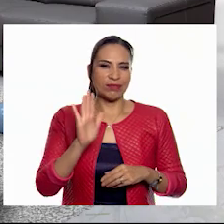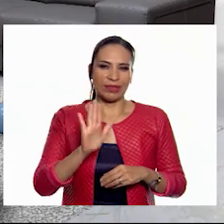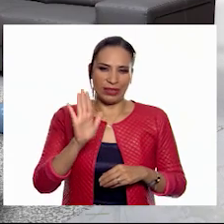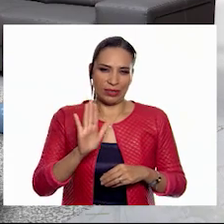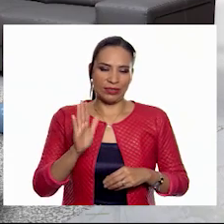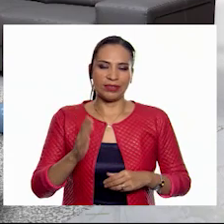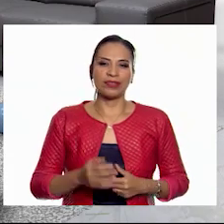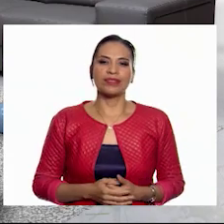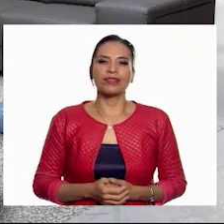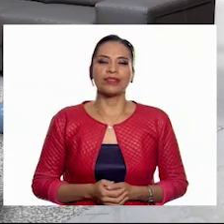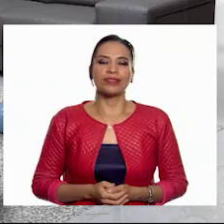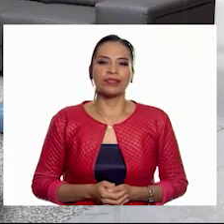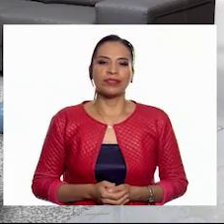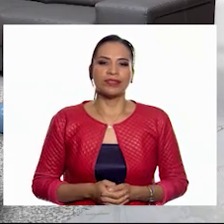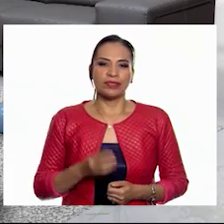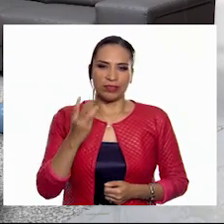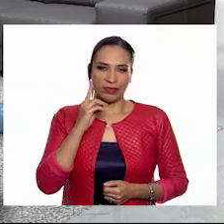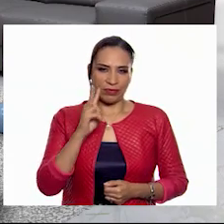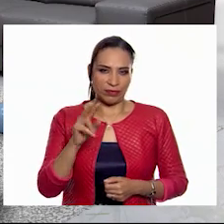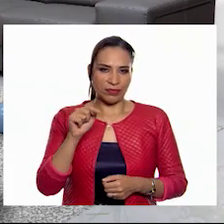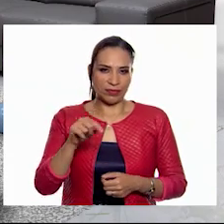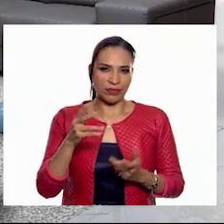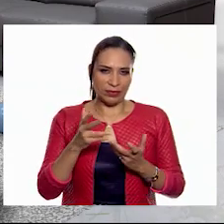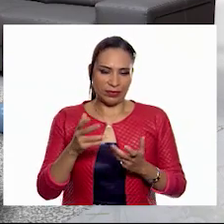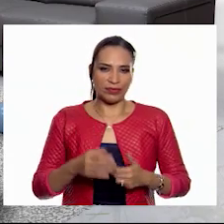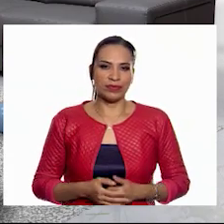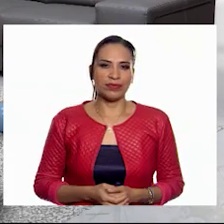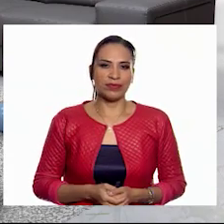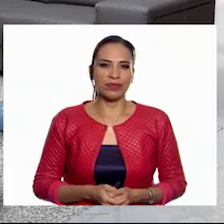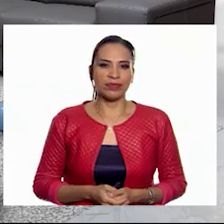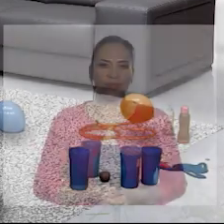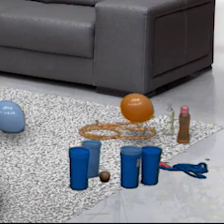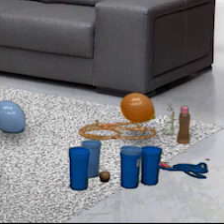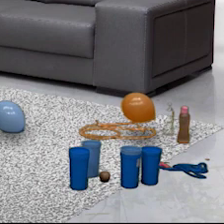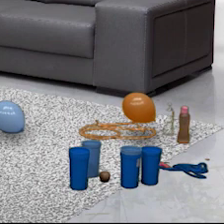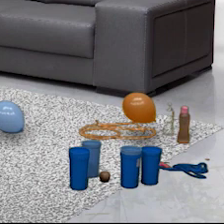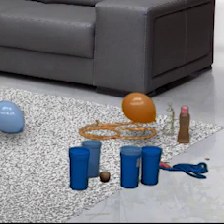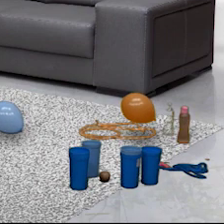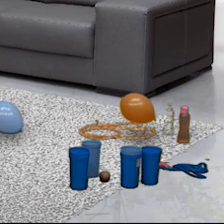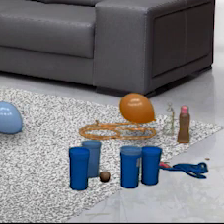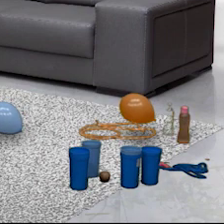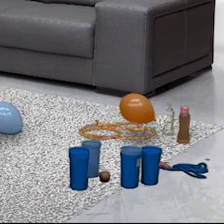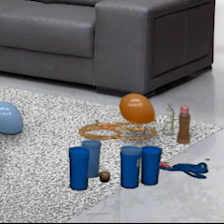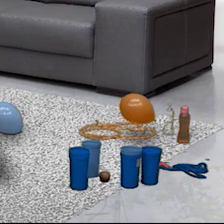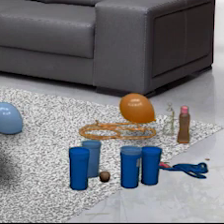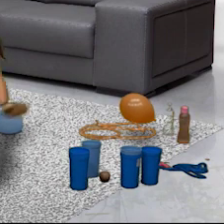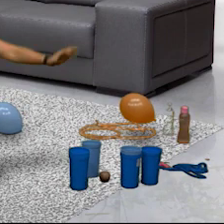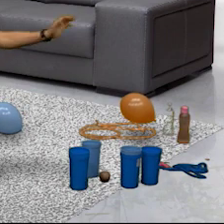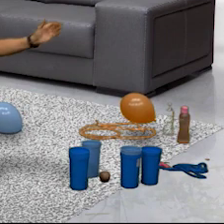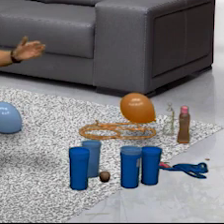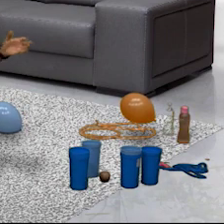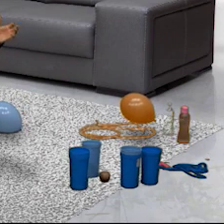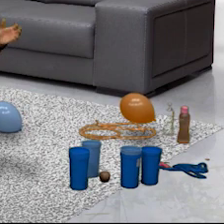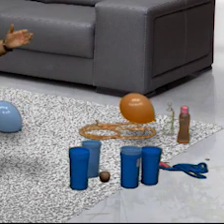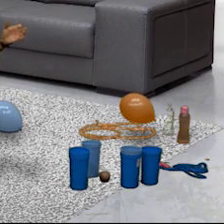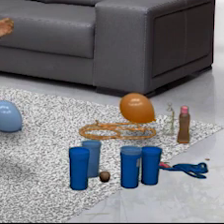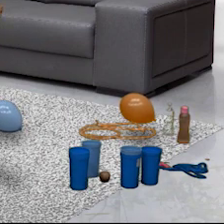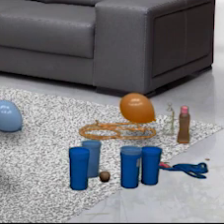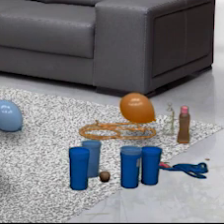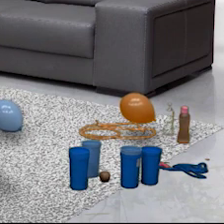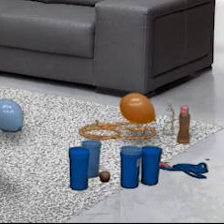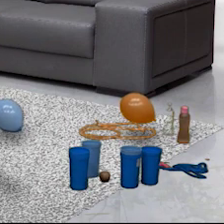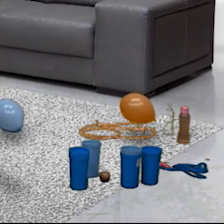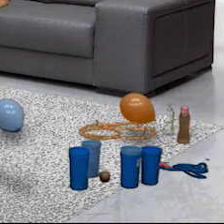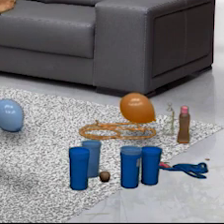mapa. ¿Listo? ¿Tres golpes y armamos? Tres golpes armamos. Uno, dos, tres. Y armamos. Oh, este es mío. Uno.